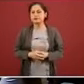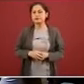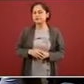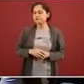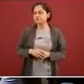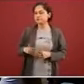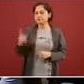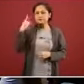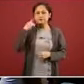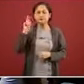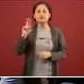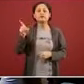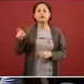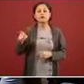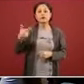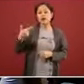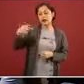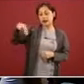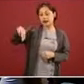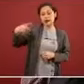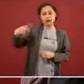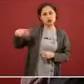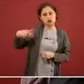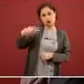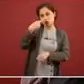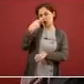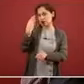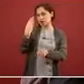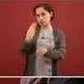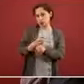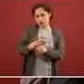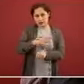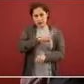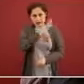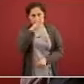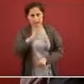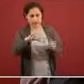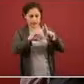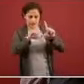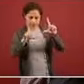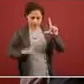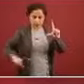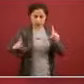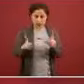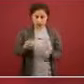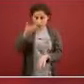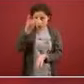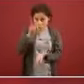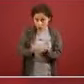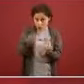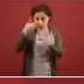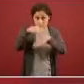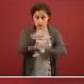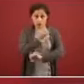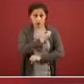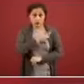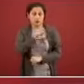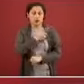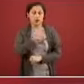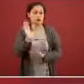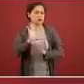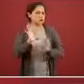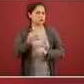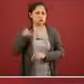Nacional tiene un mandato genérico para todo el país, no es solamente en instalaciones de salud, en cualquier situación donde se requiera la